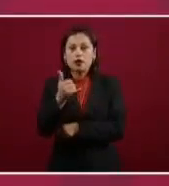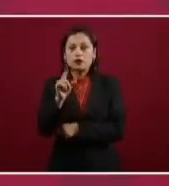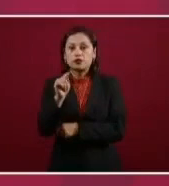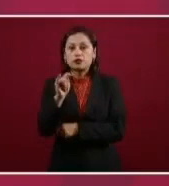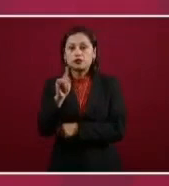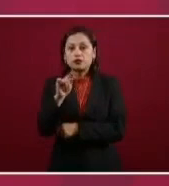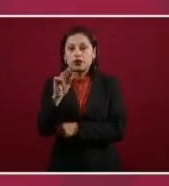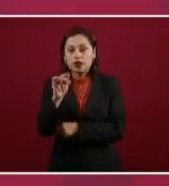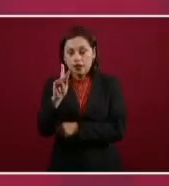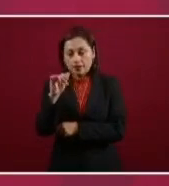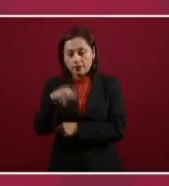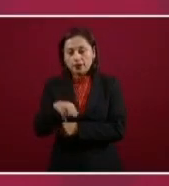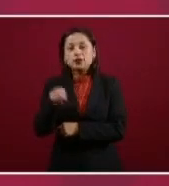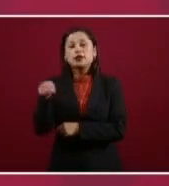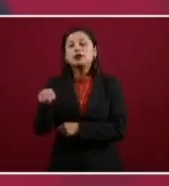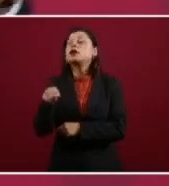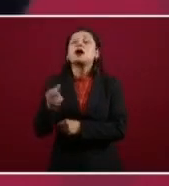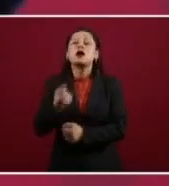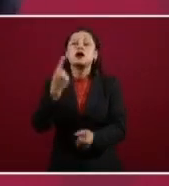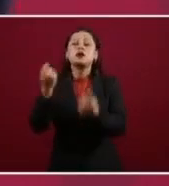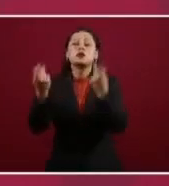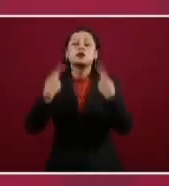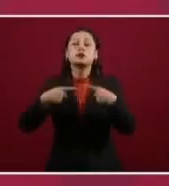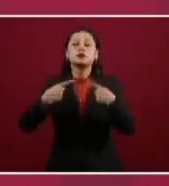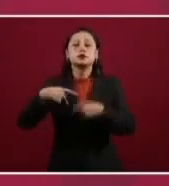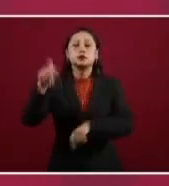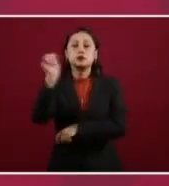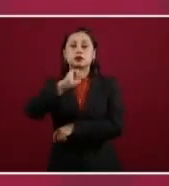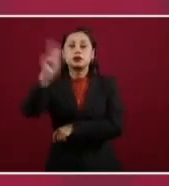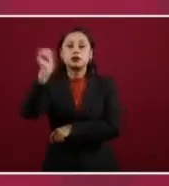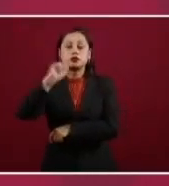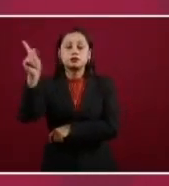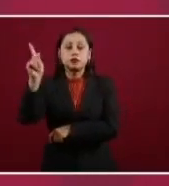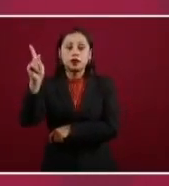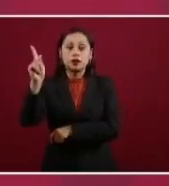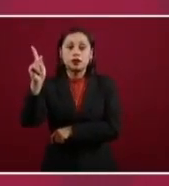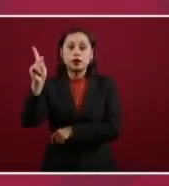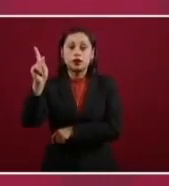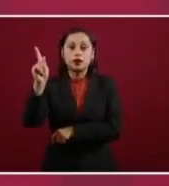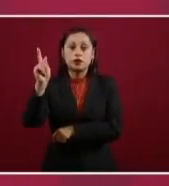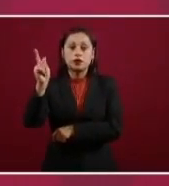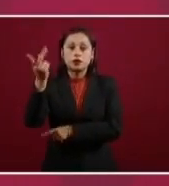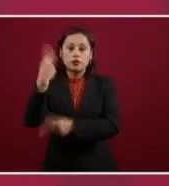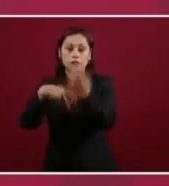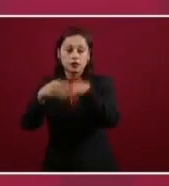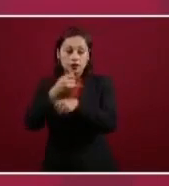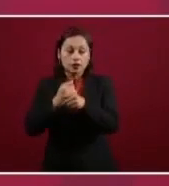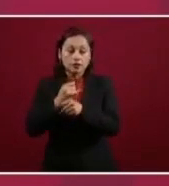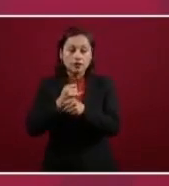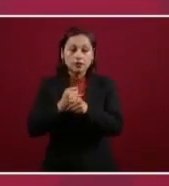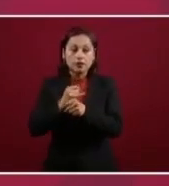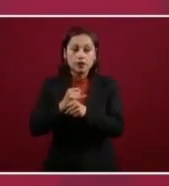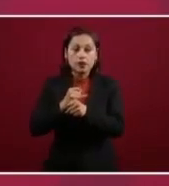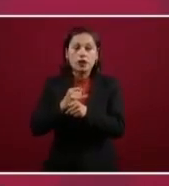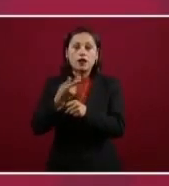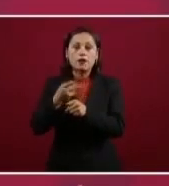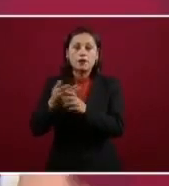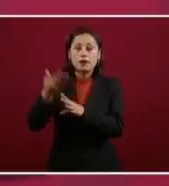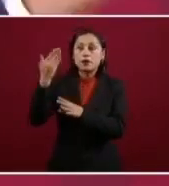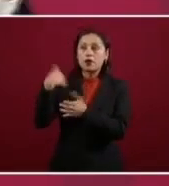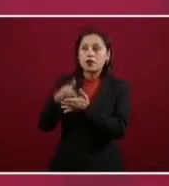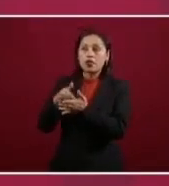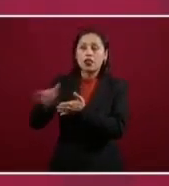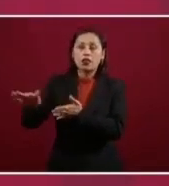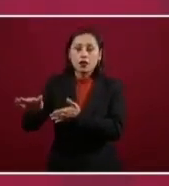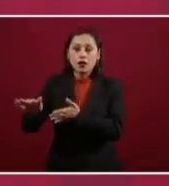qué fueron rechazados porque no se les permitió continuar con la investigación ya se